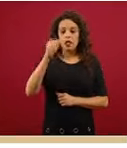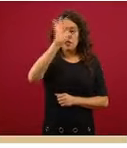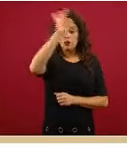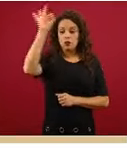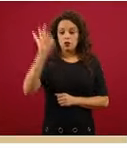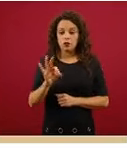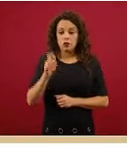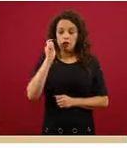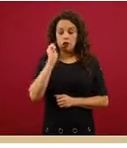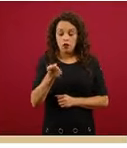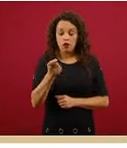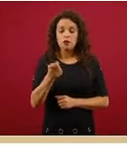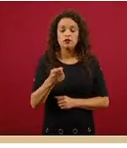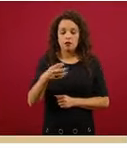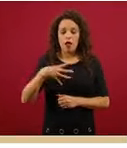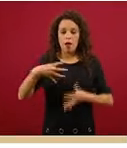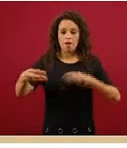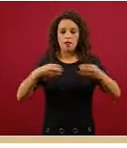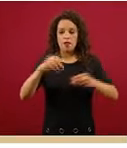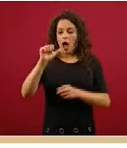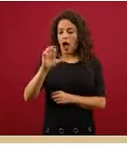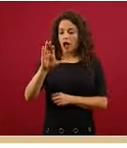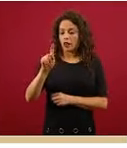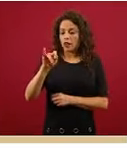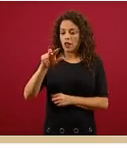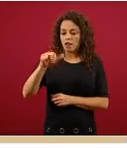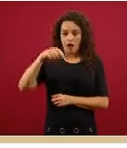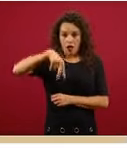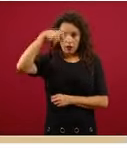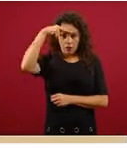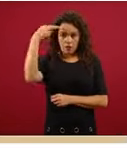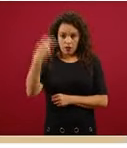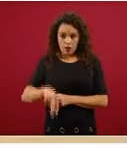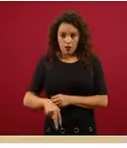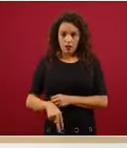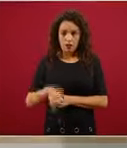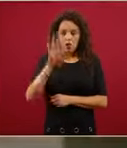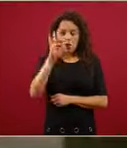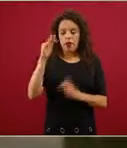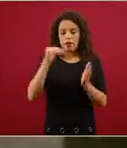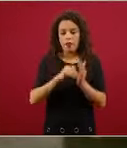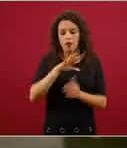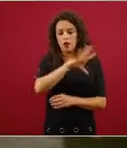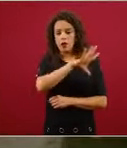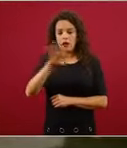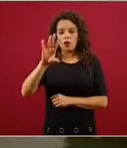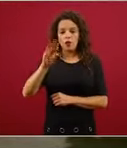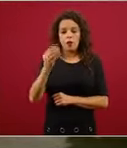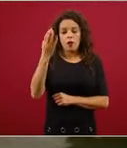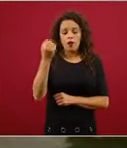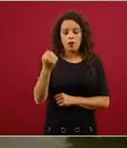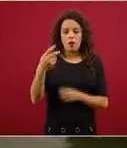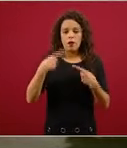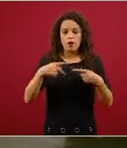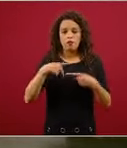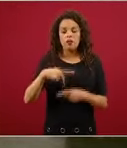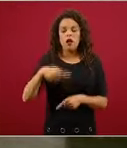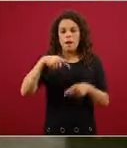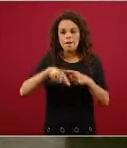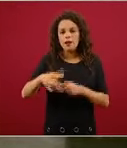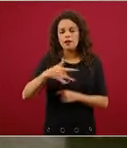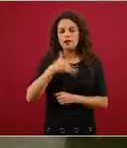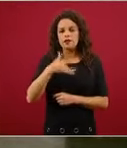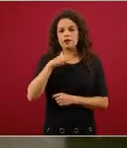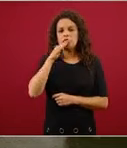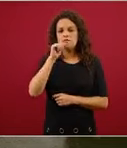representación de la epidemia activa en México, con estas 40.599 personas que iniciaron con signos y síntomas en los